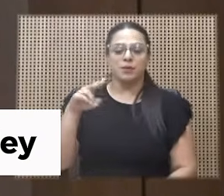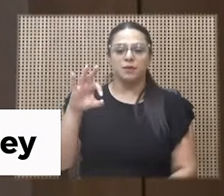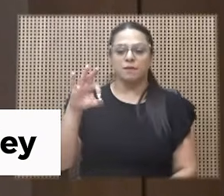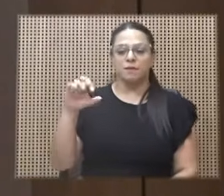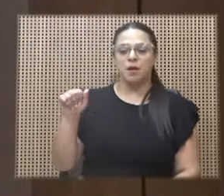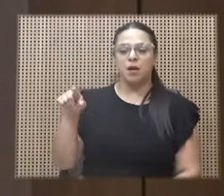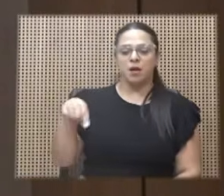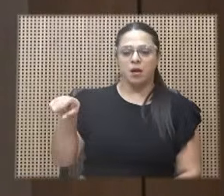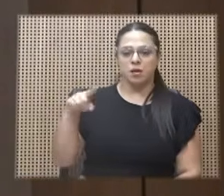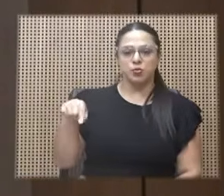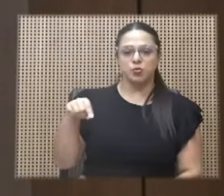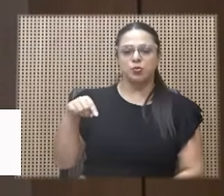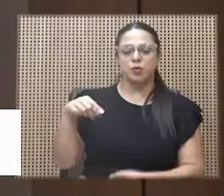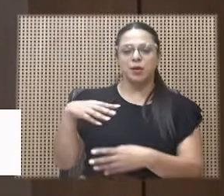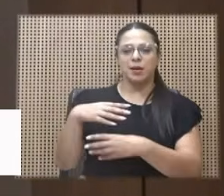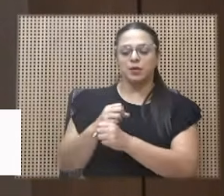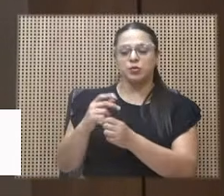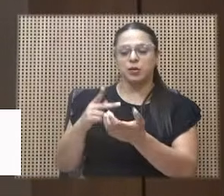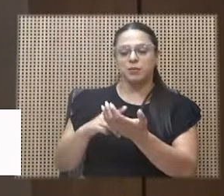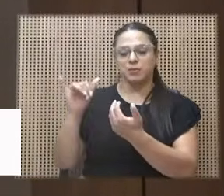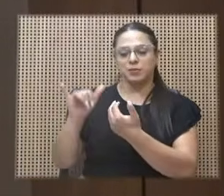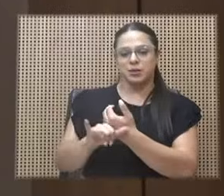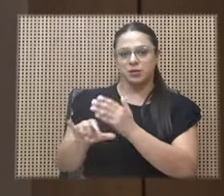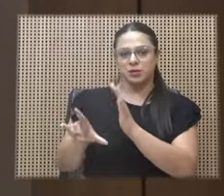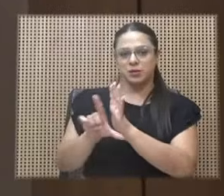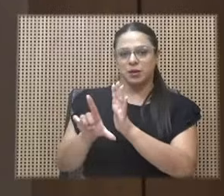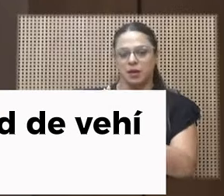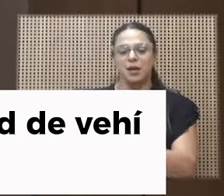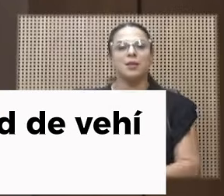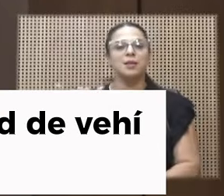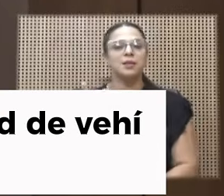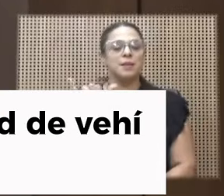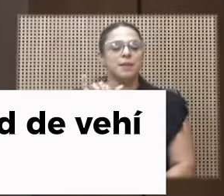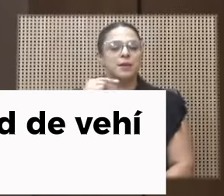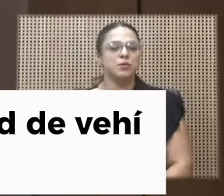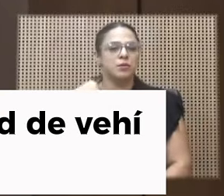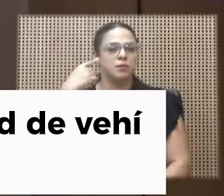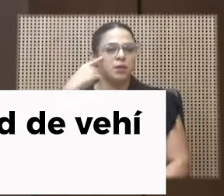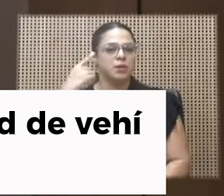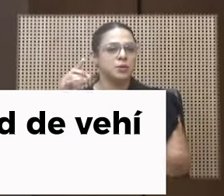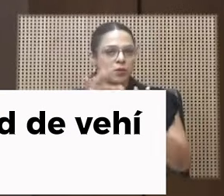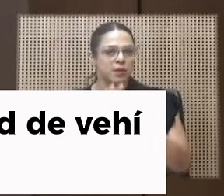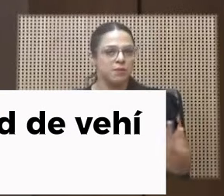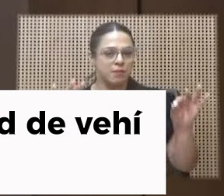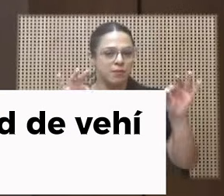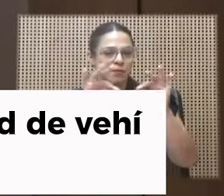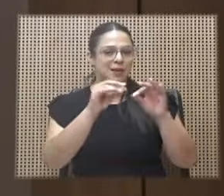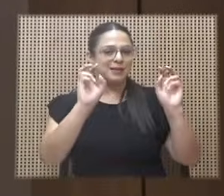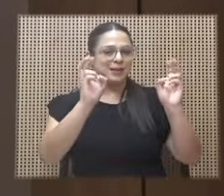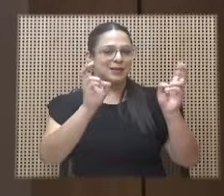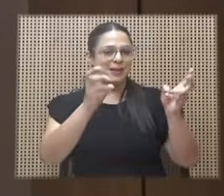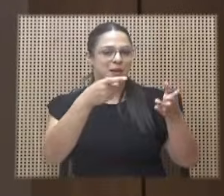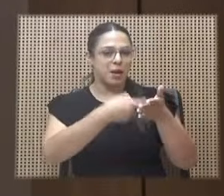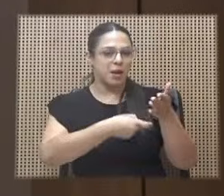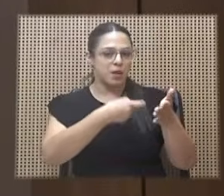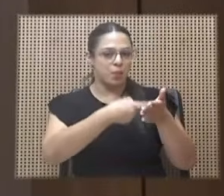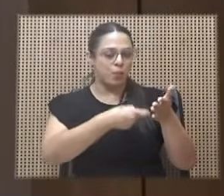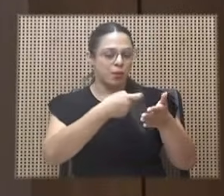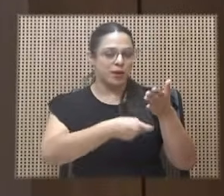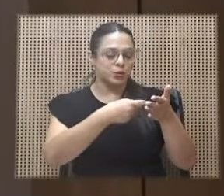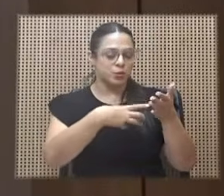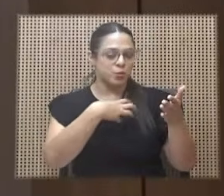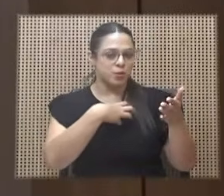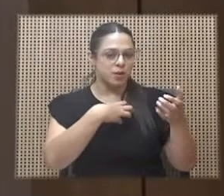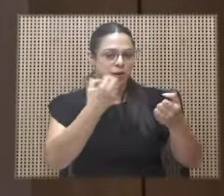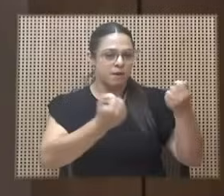proyecto de ley. También me parece importante el tema de lo del impuesto a la propiedad de vehículos. Hasta donde tengo